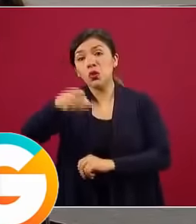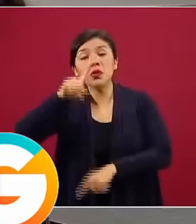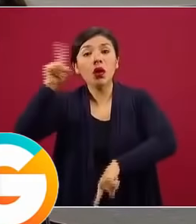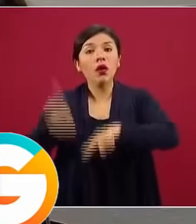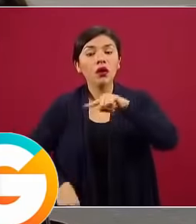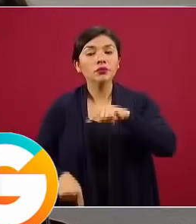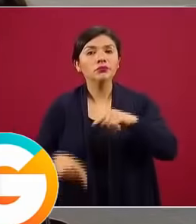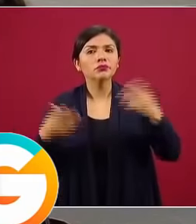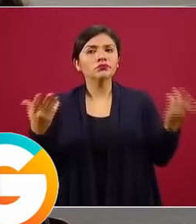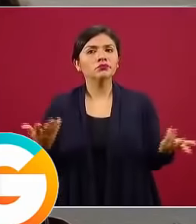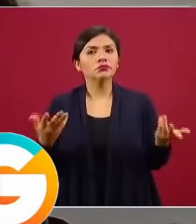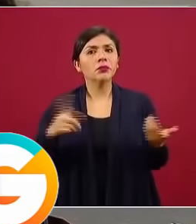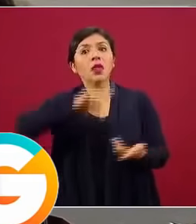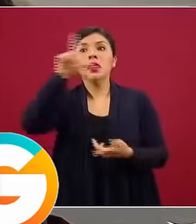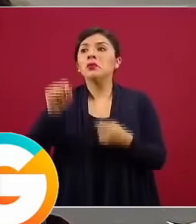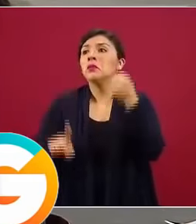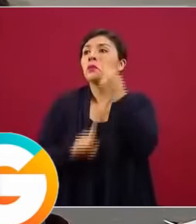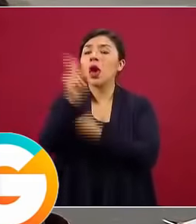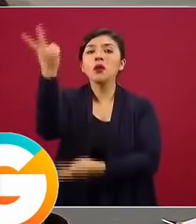Viene un huracán,